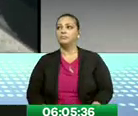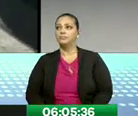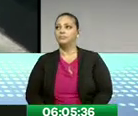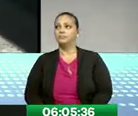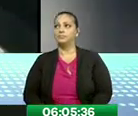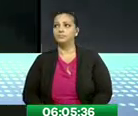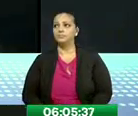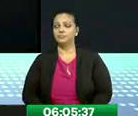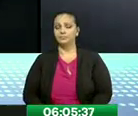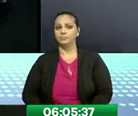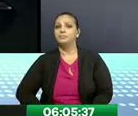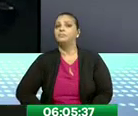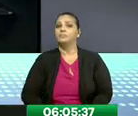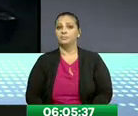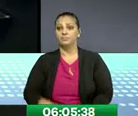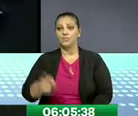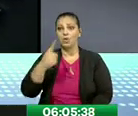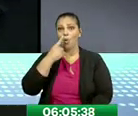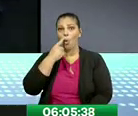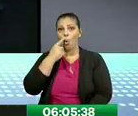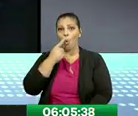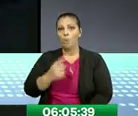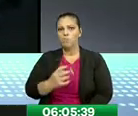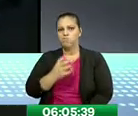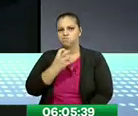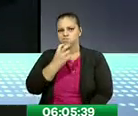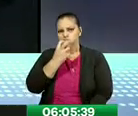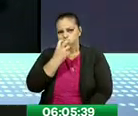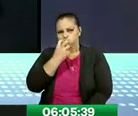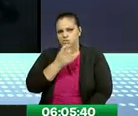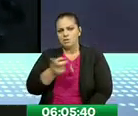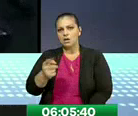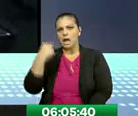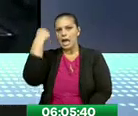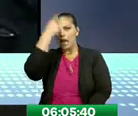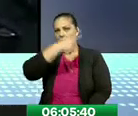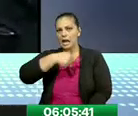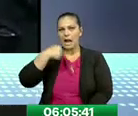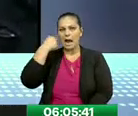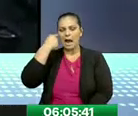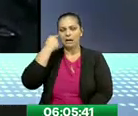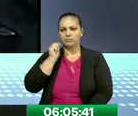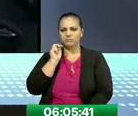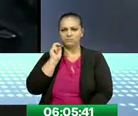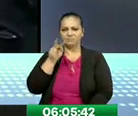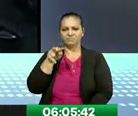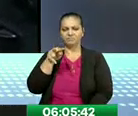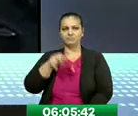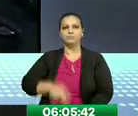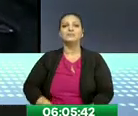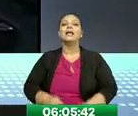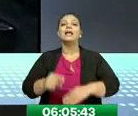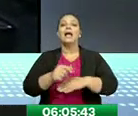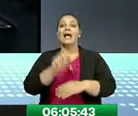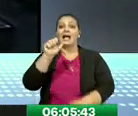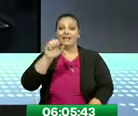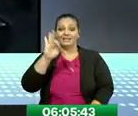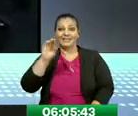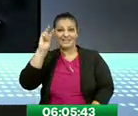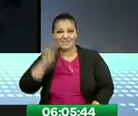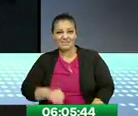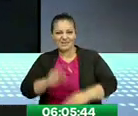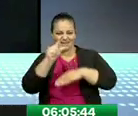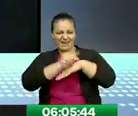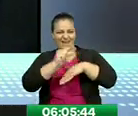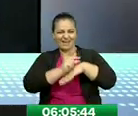de la cara, del rostro del individuo. Ya lo ha dicho el señor Andrés Roche, citado en su tweet, sí. Que ha dispuesto a agotar todos los recursos de ley para capturar